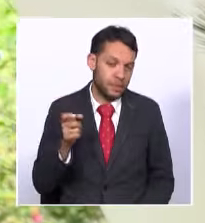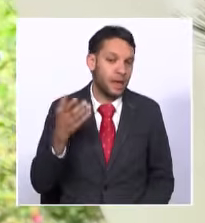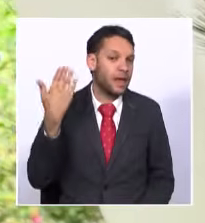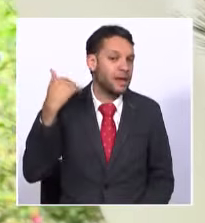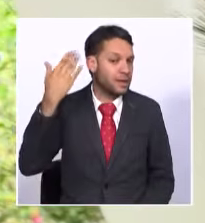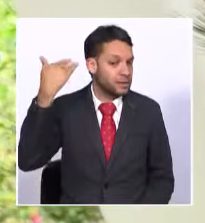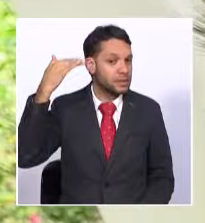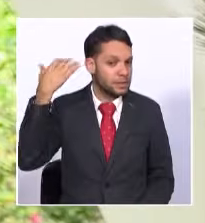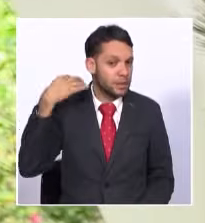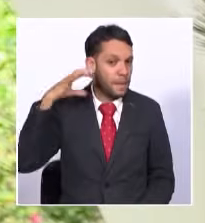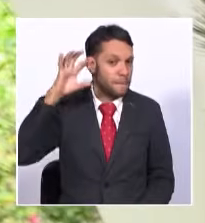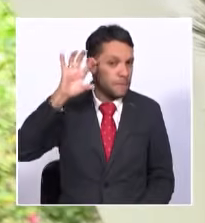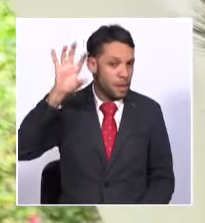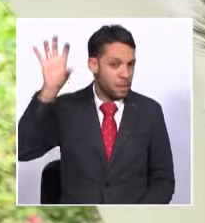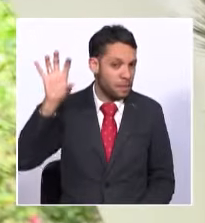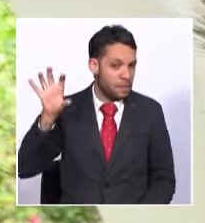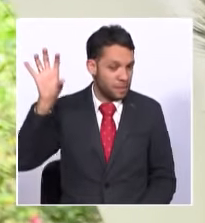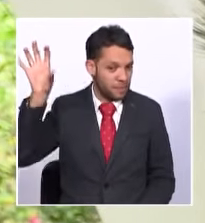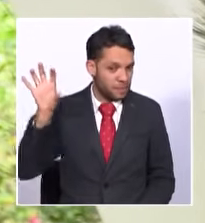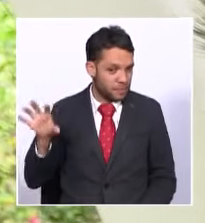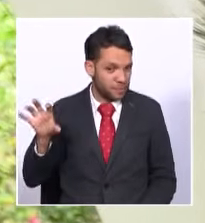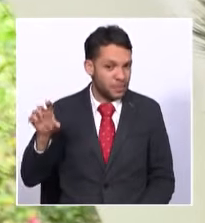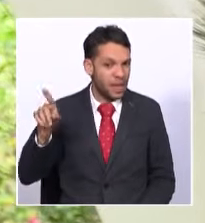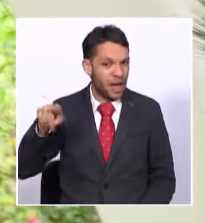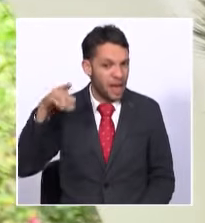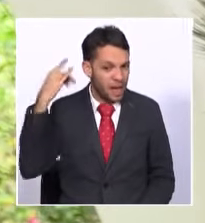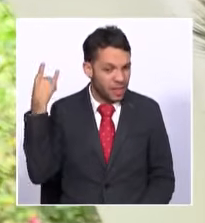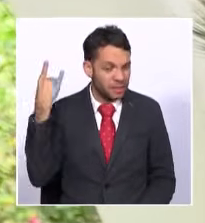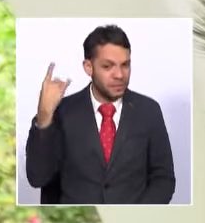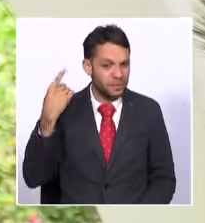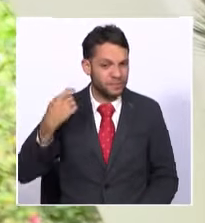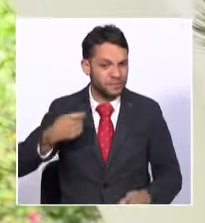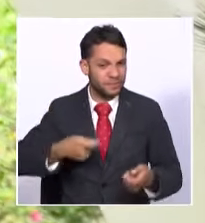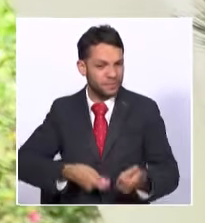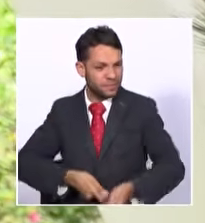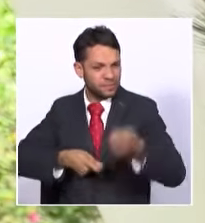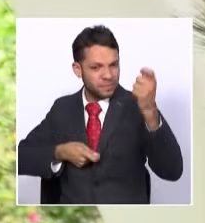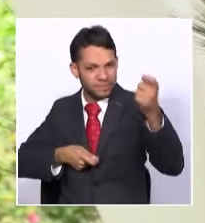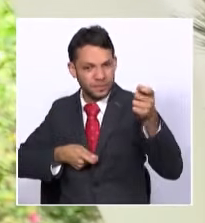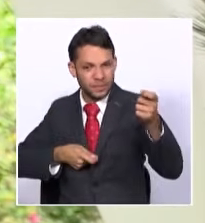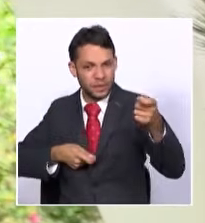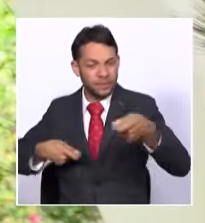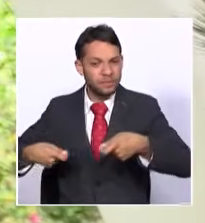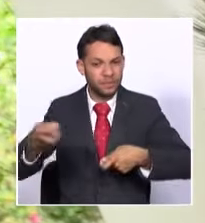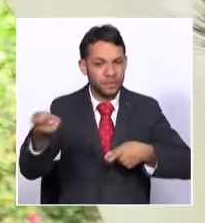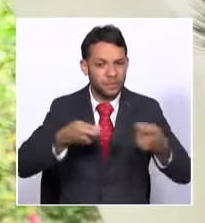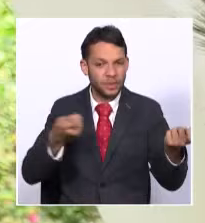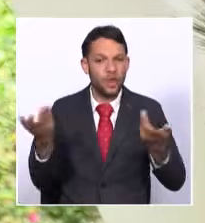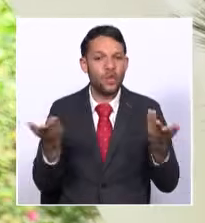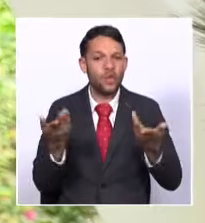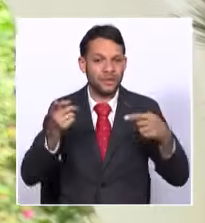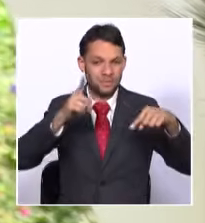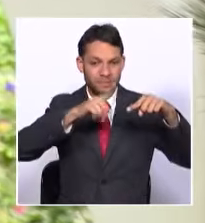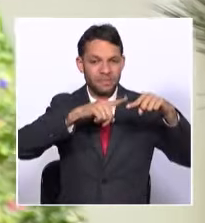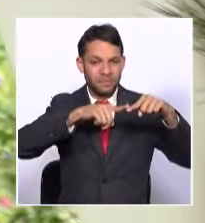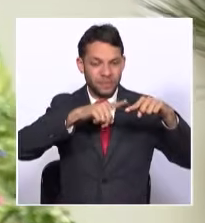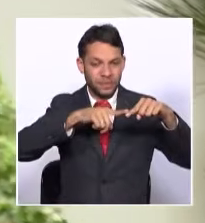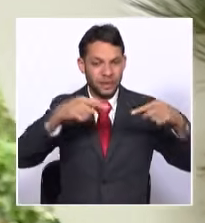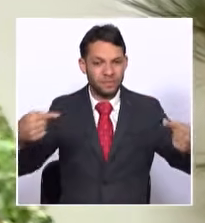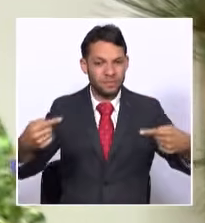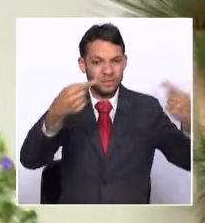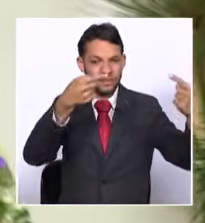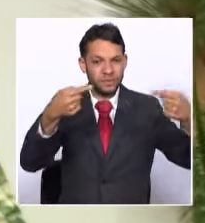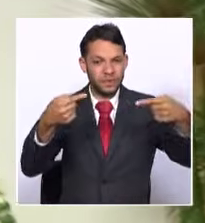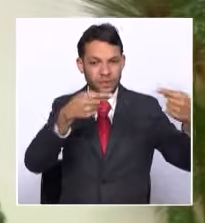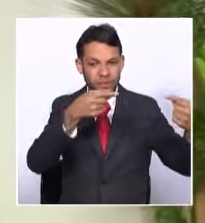antiguamente los gladiadores y múltiples y los atletas griegos también. Entonces son muchas,